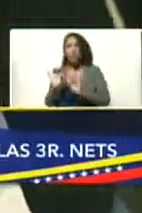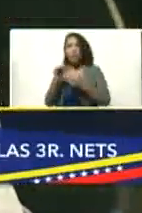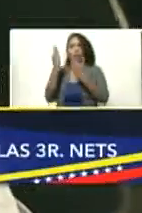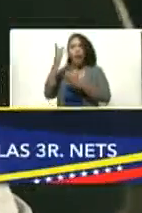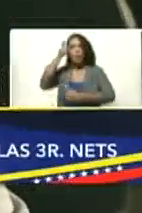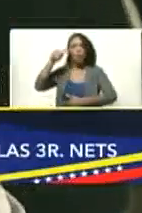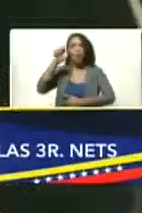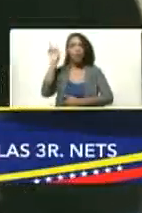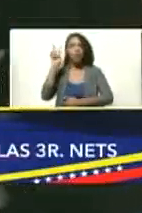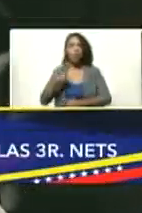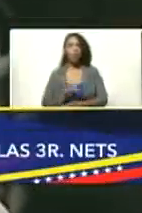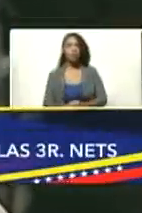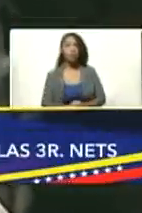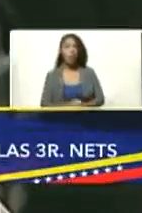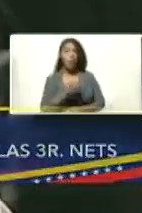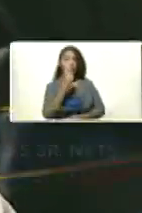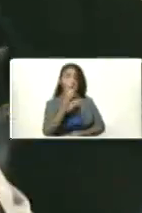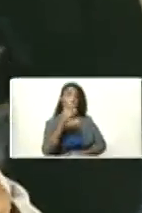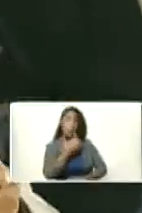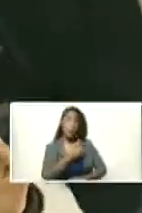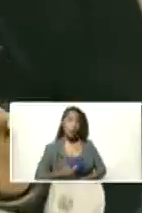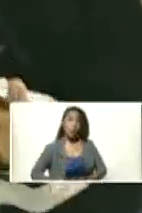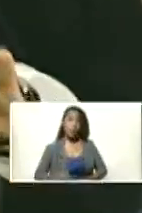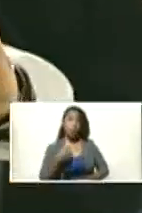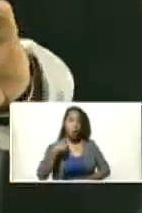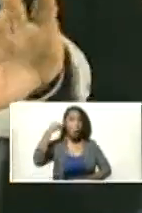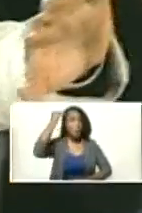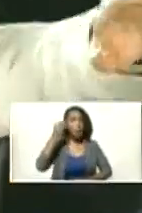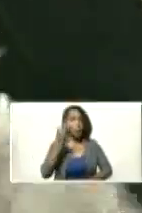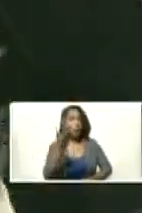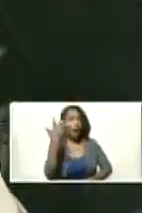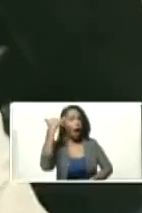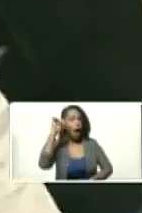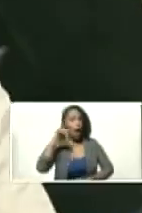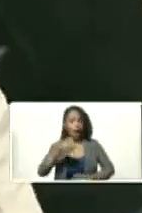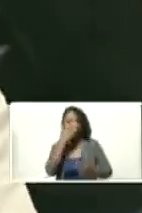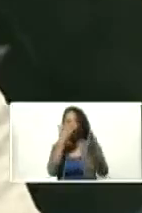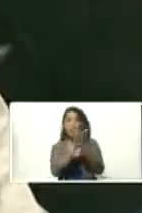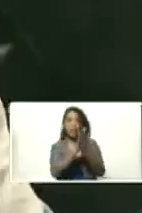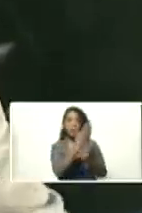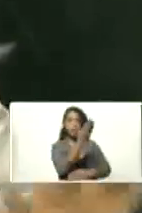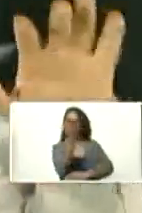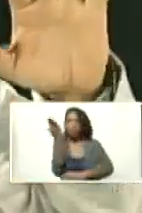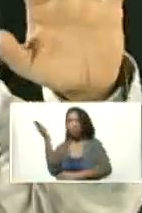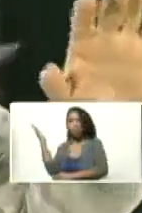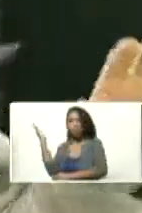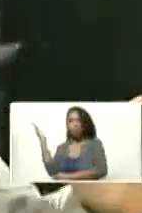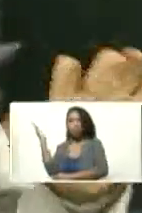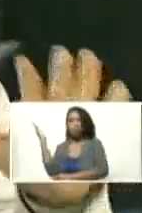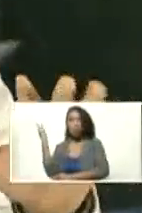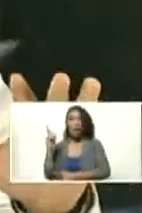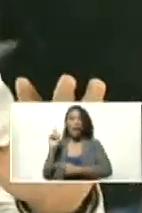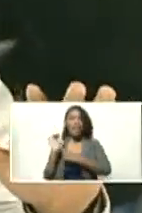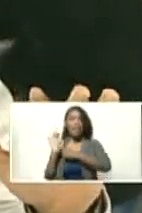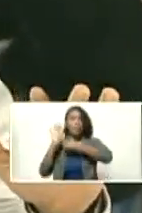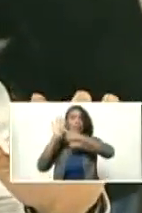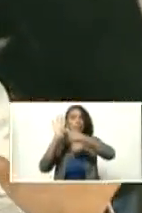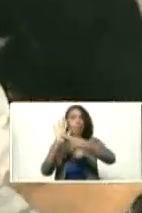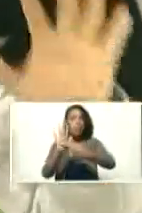pueblo venezolano? Bueno, presidente, yo creo que usted tiene aquí enfrente suyo a una